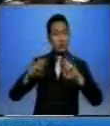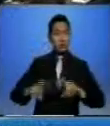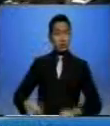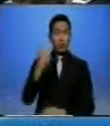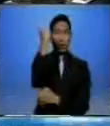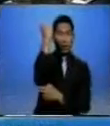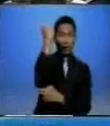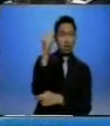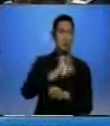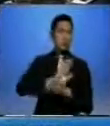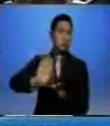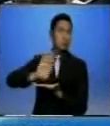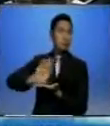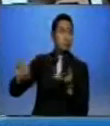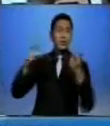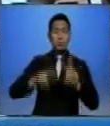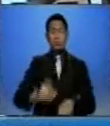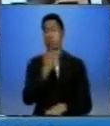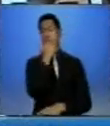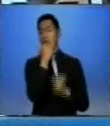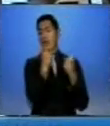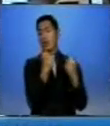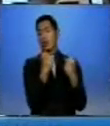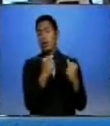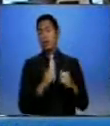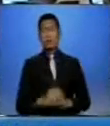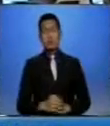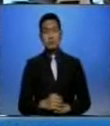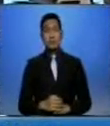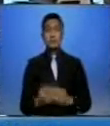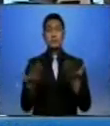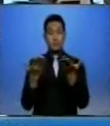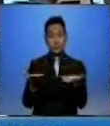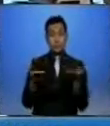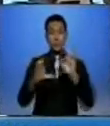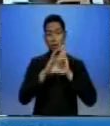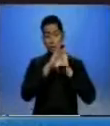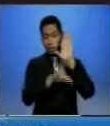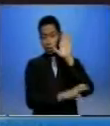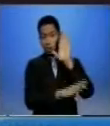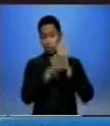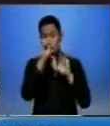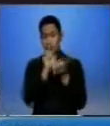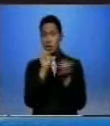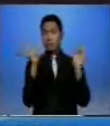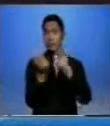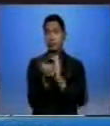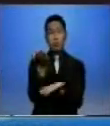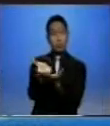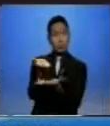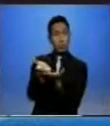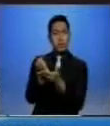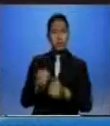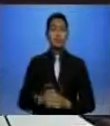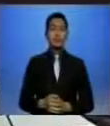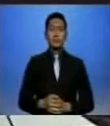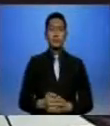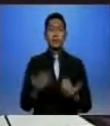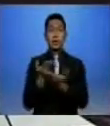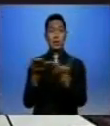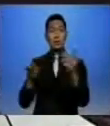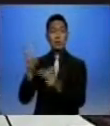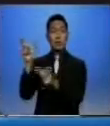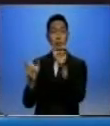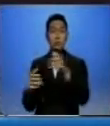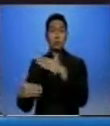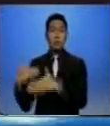a los derechos humanos y crímenes de lesa humanidad. Aquí se planteó una enmienda constitucional. Que puedan ser estas personas